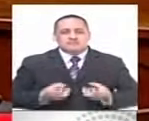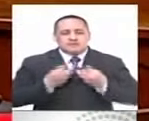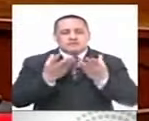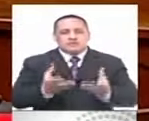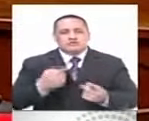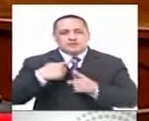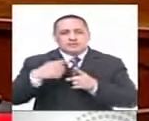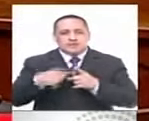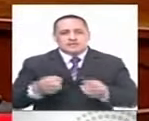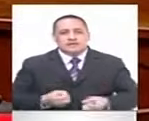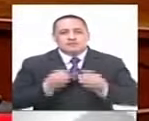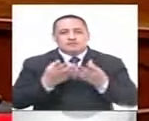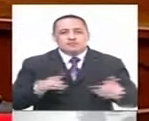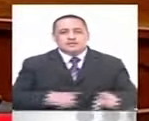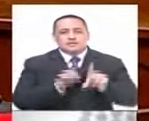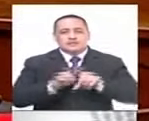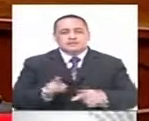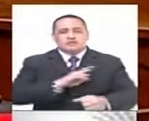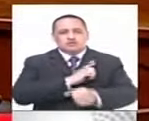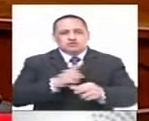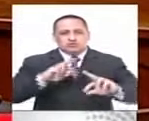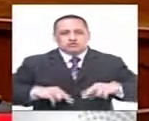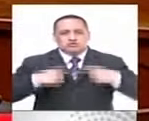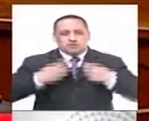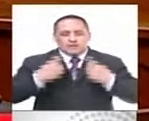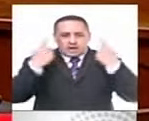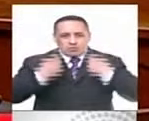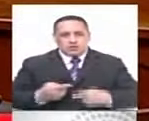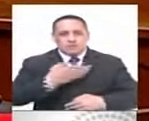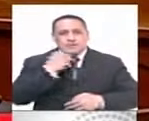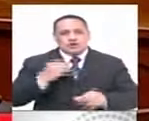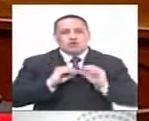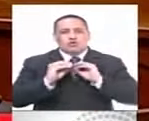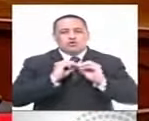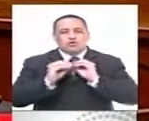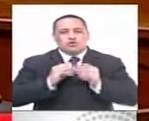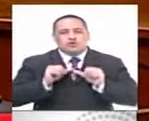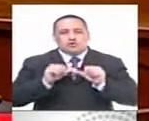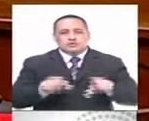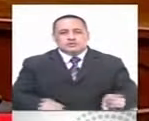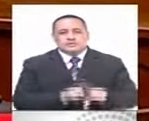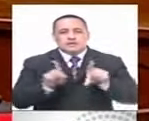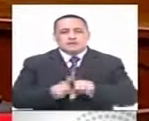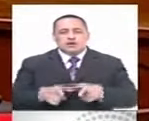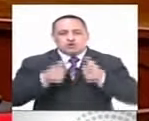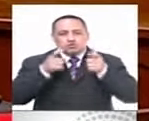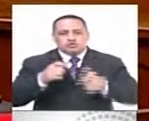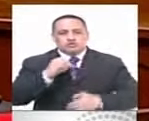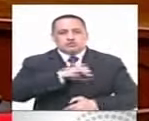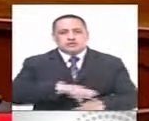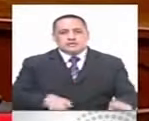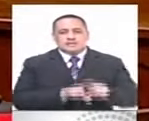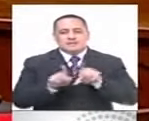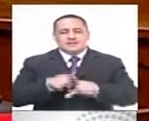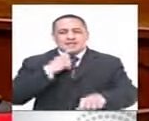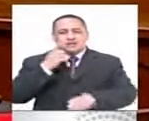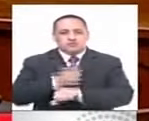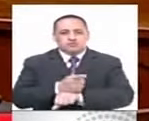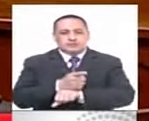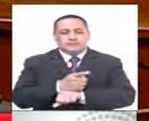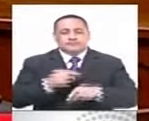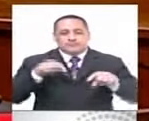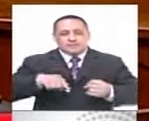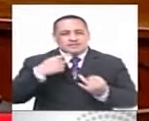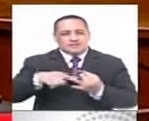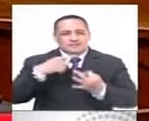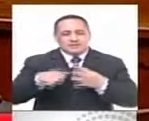cuentas, fortalecer la institucionalidad y la mejora continua y fortalecer el control social y la denuncia. Estas